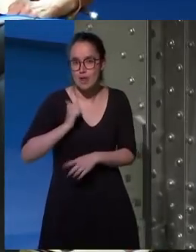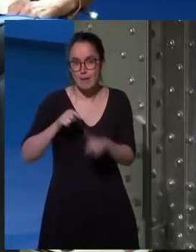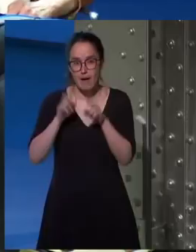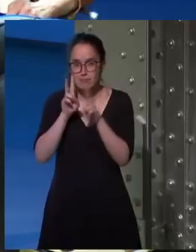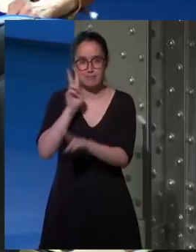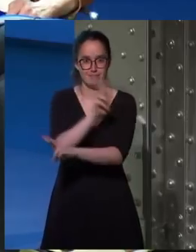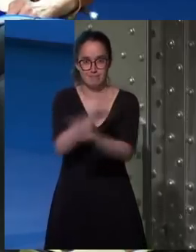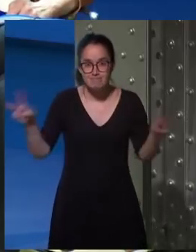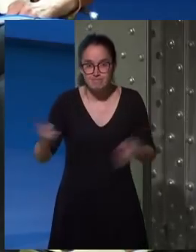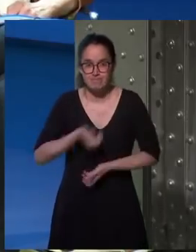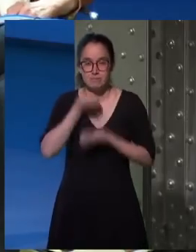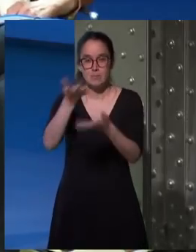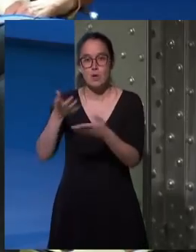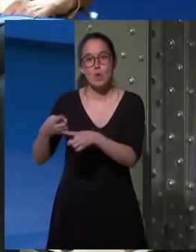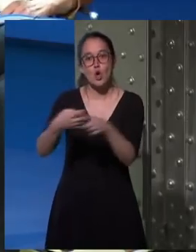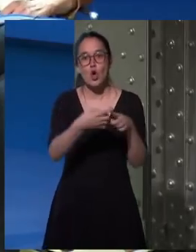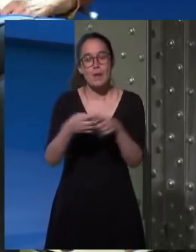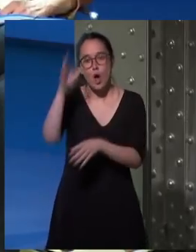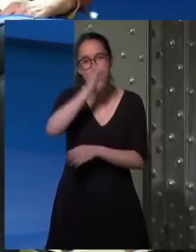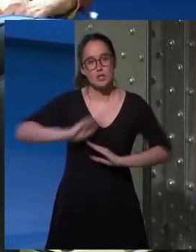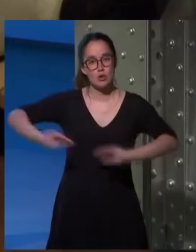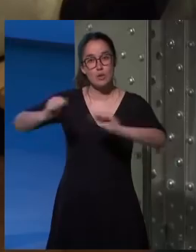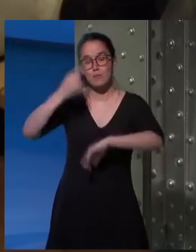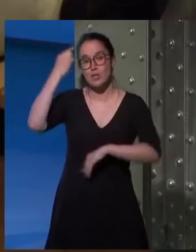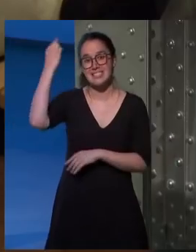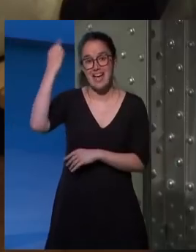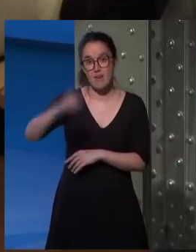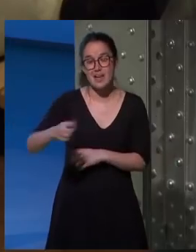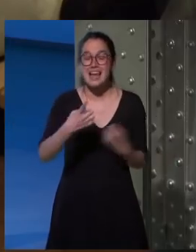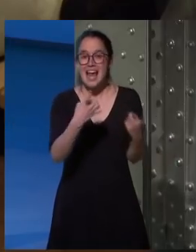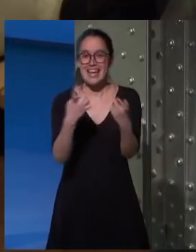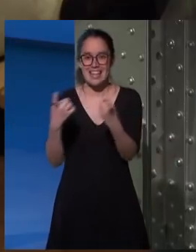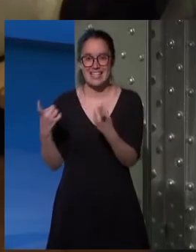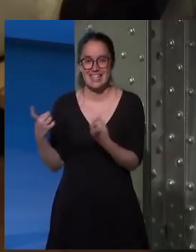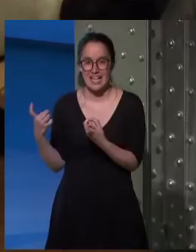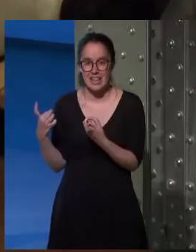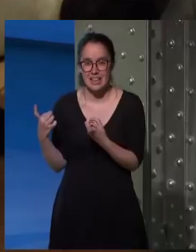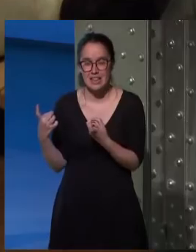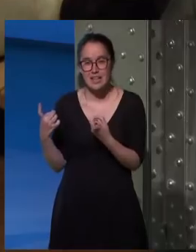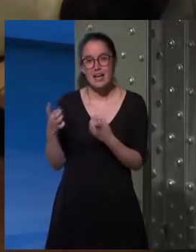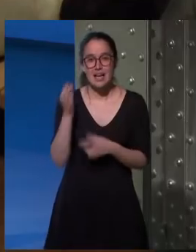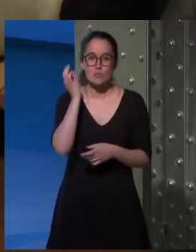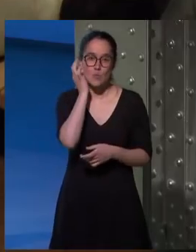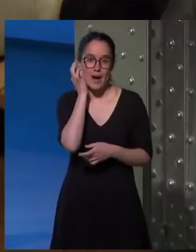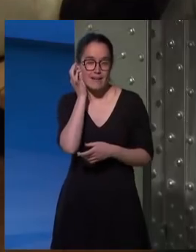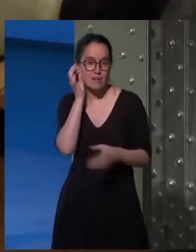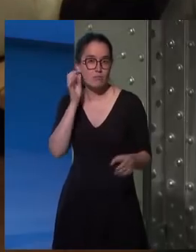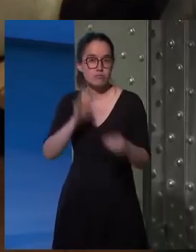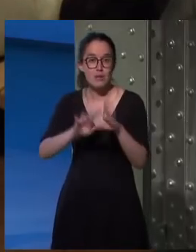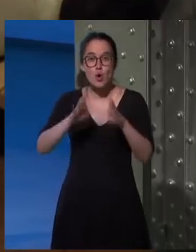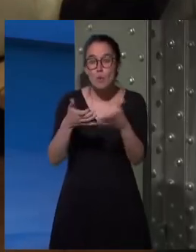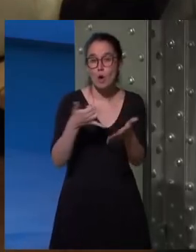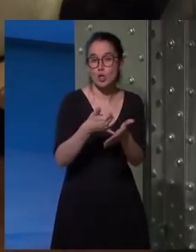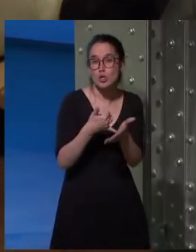se vea, pero un poquito también por compartir vuestra opinión y saber la necesidad, ¿no?, de que aquellas mujeres que pertenecen a